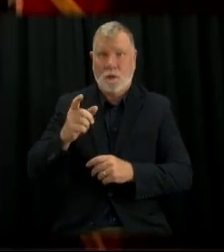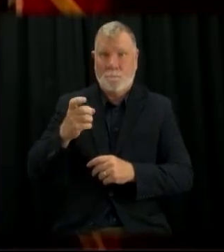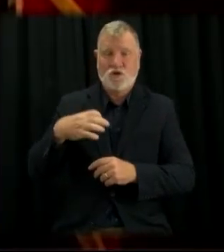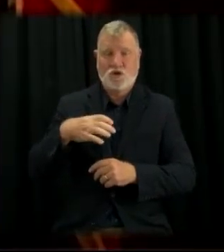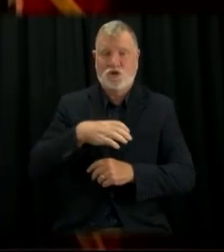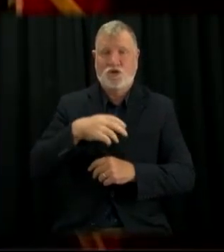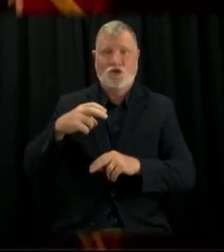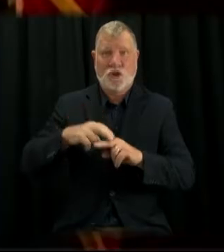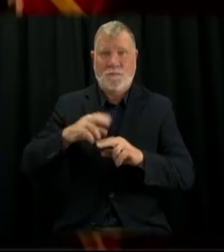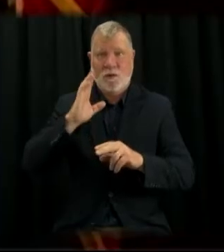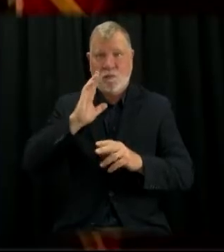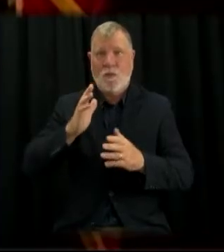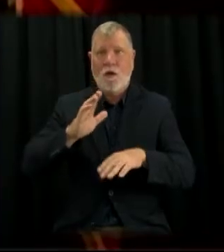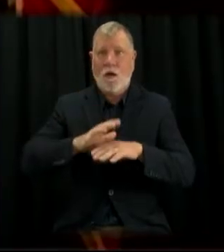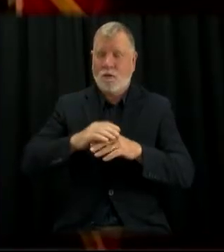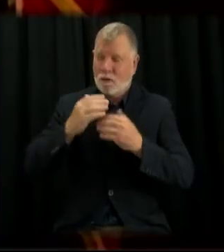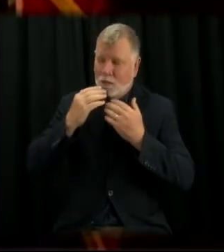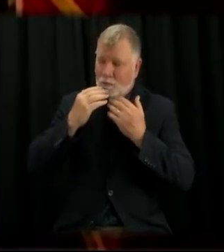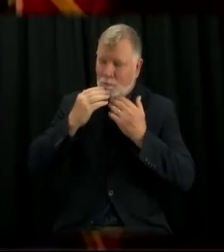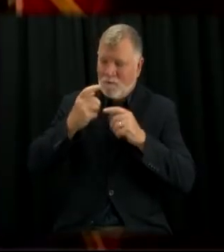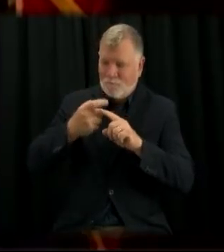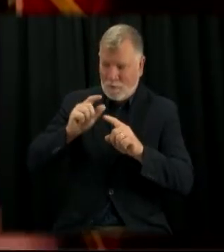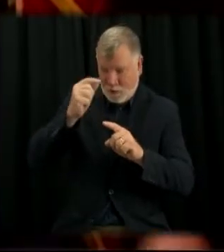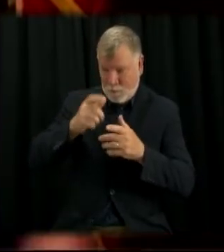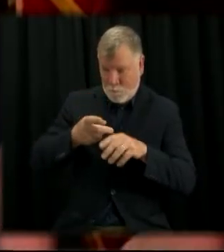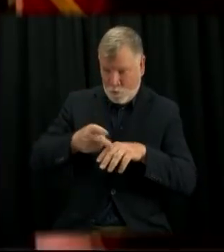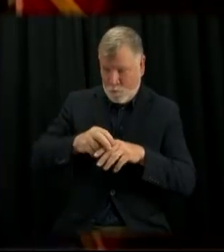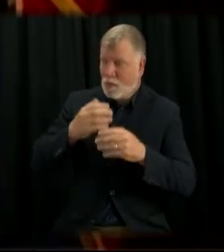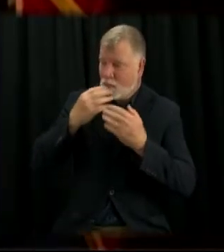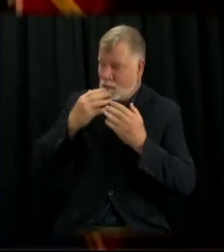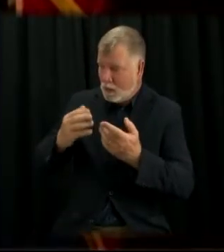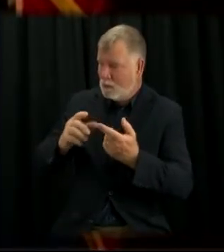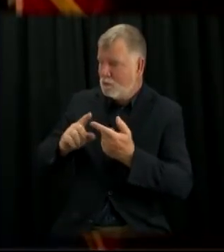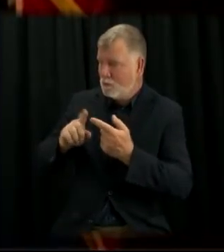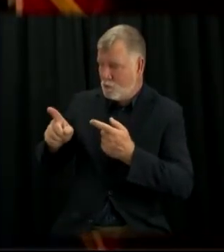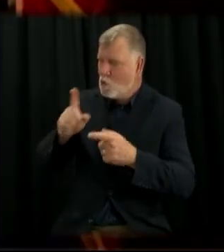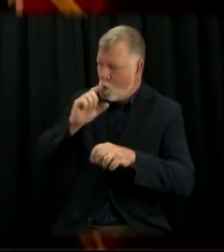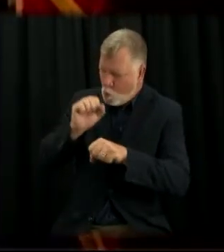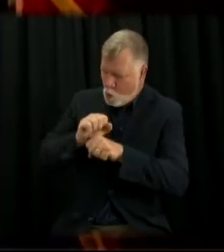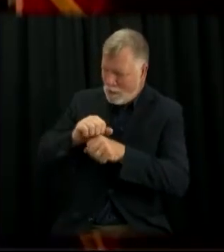ejecutiva, a nombre del gobierno de Puerto Rico, le agradecemos y a mucha gente que de